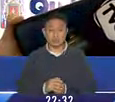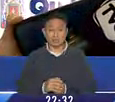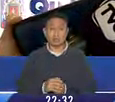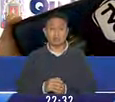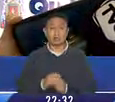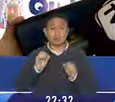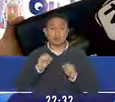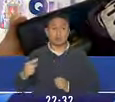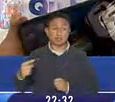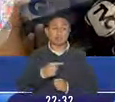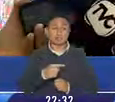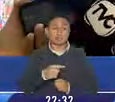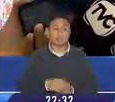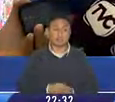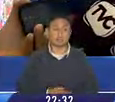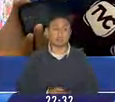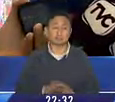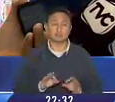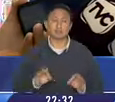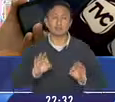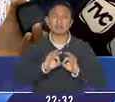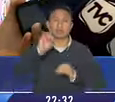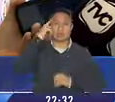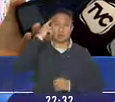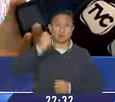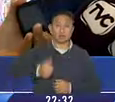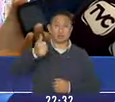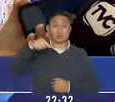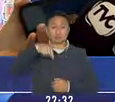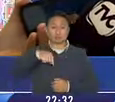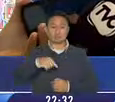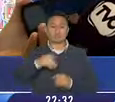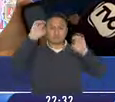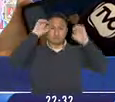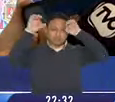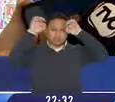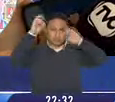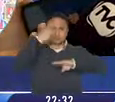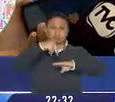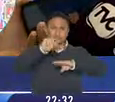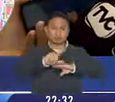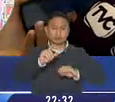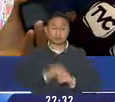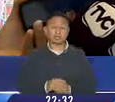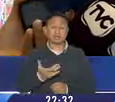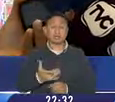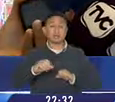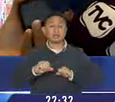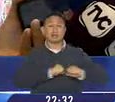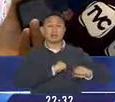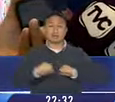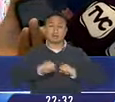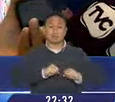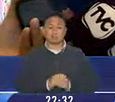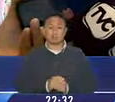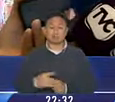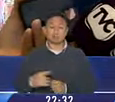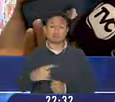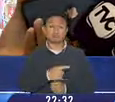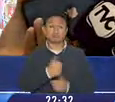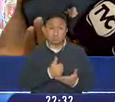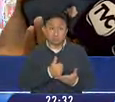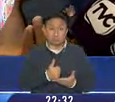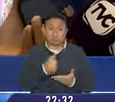poder atacar a las estructuras. Es importante que el gobierno realmente nos presente una estrategia a nivel nacional, porque los esfuerzos locales no van a poder